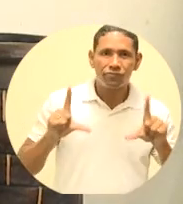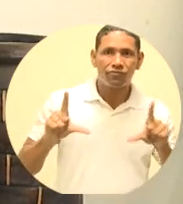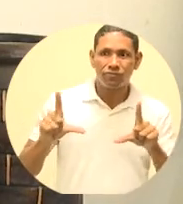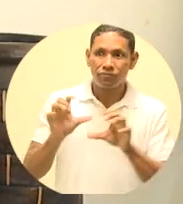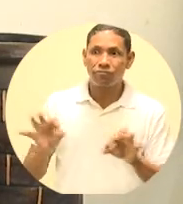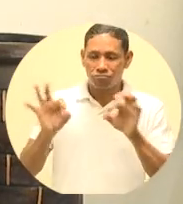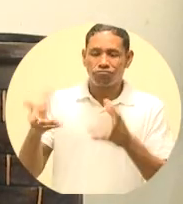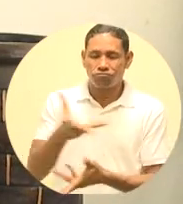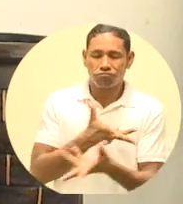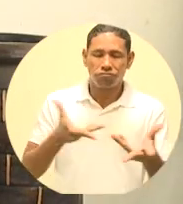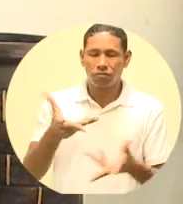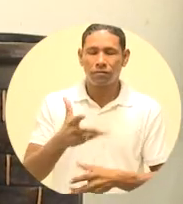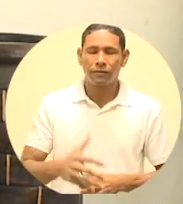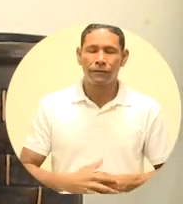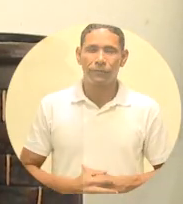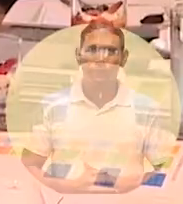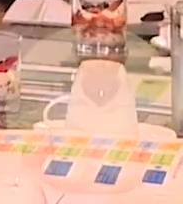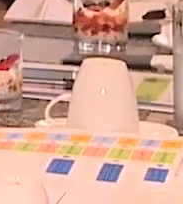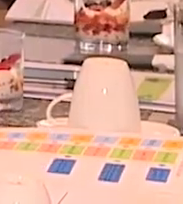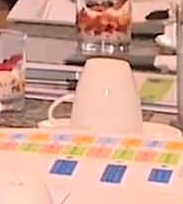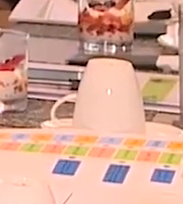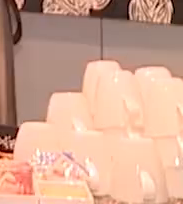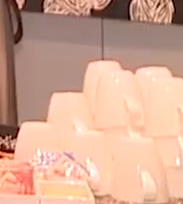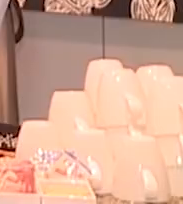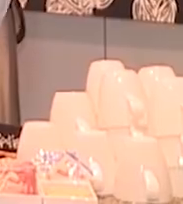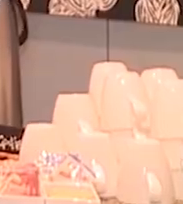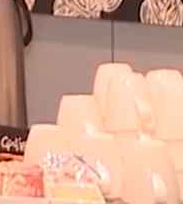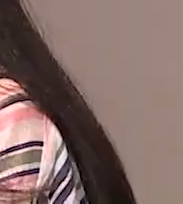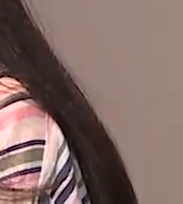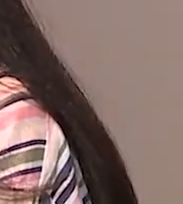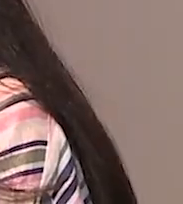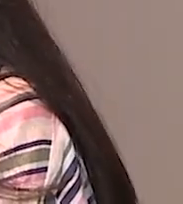por el Consejo Superior de Unimagdalena.